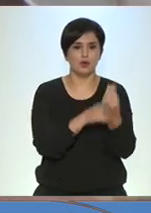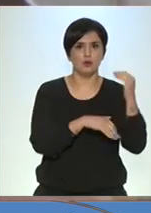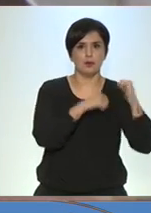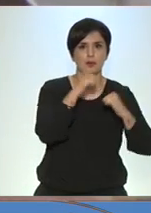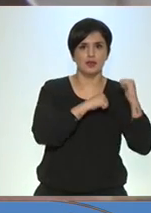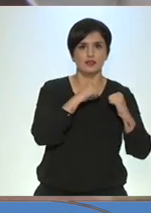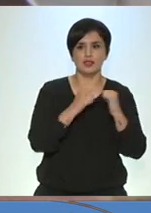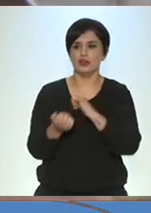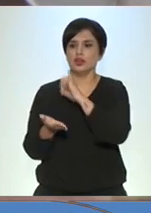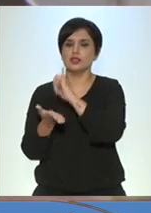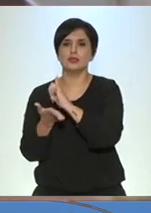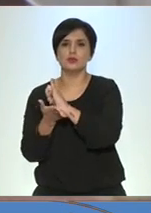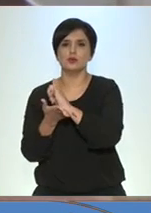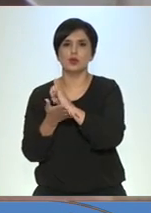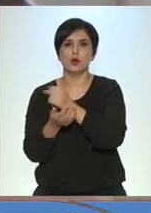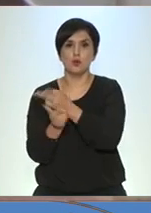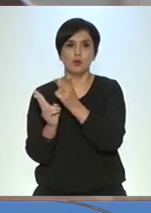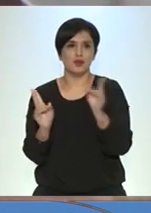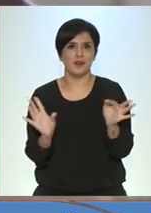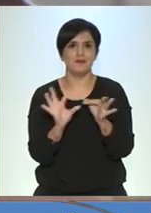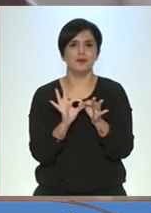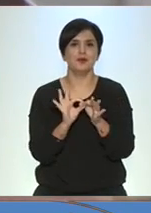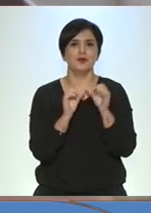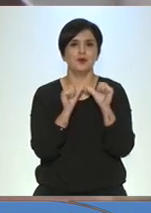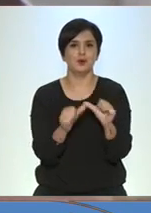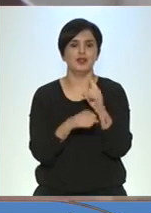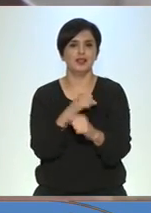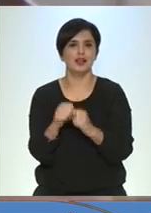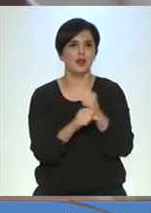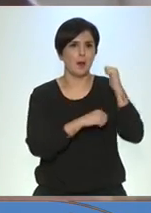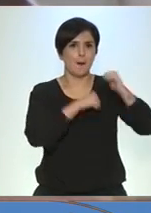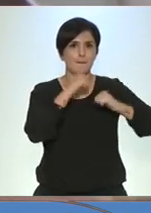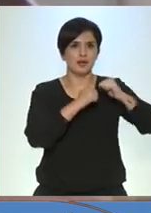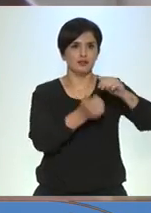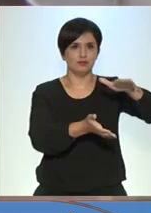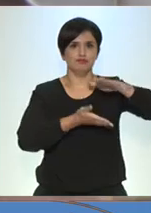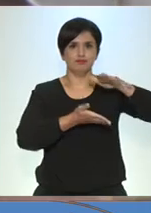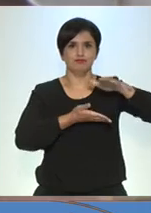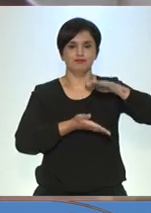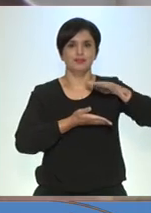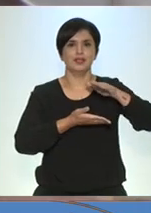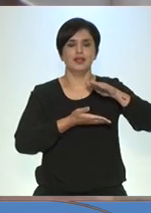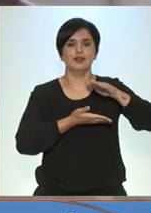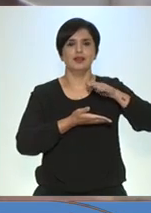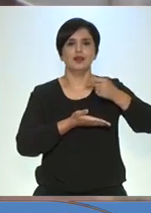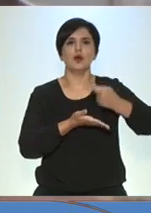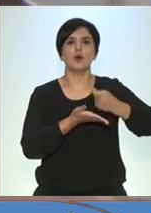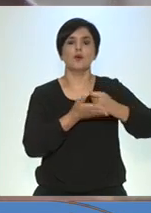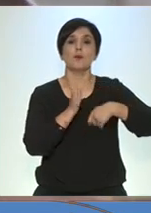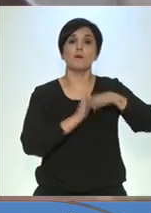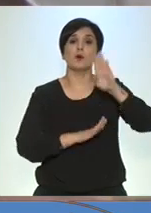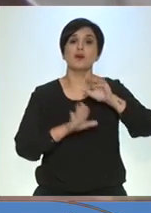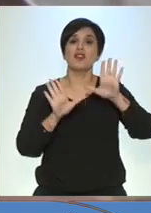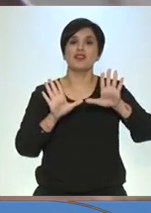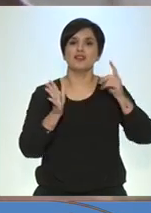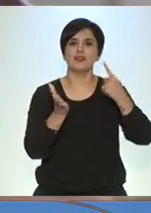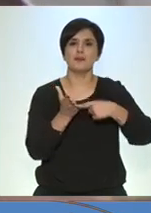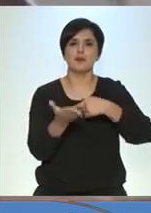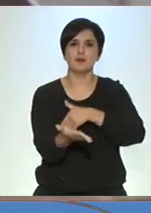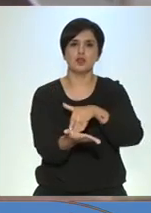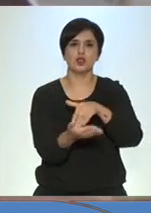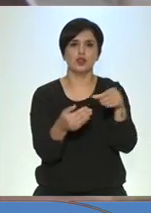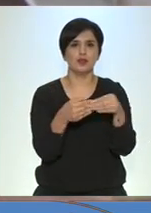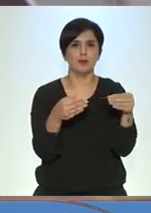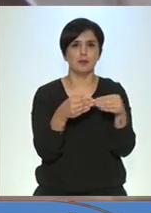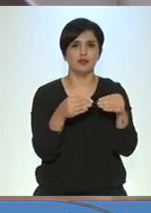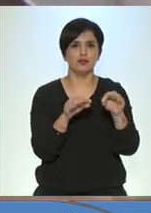los organismos públicos. Durante el año, estas empresas se adjudicaron órdenes de compra por más de 10.000 millones de